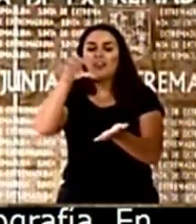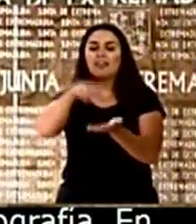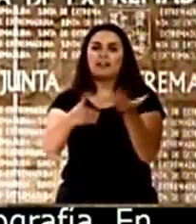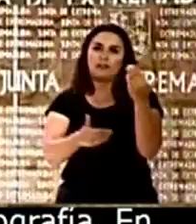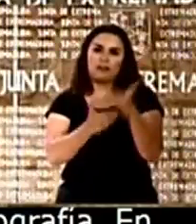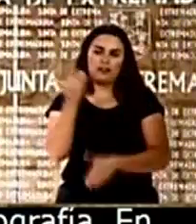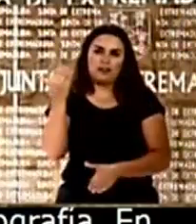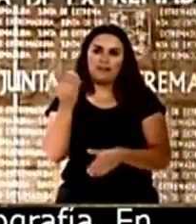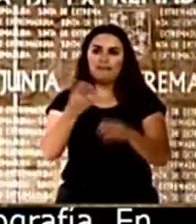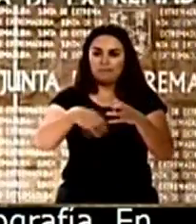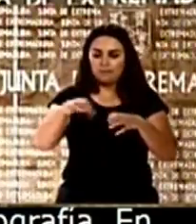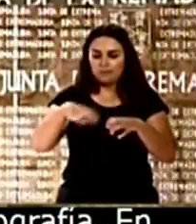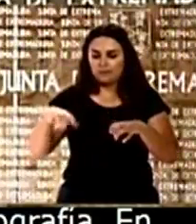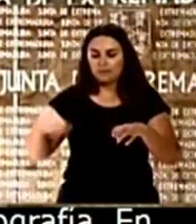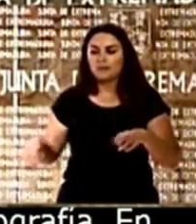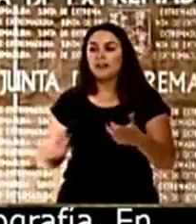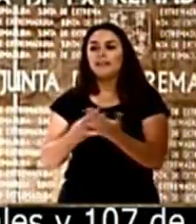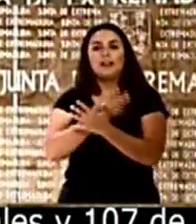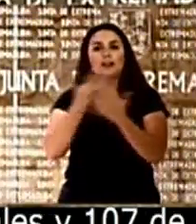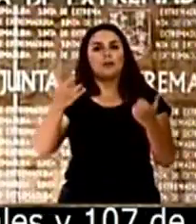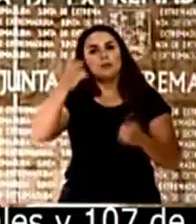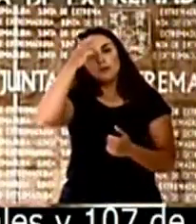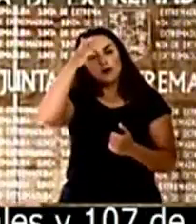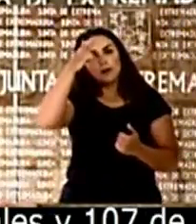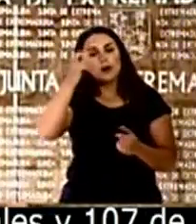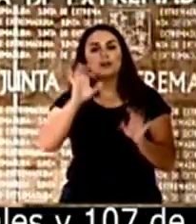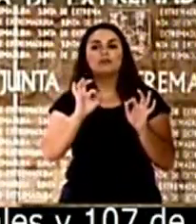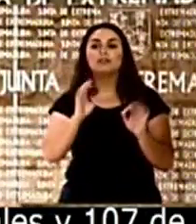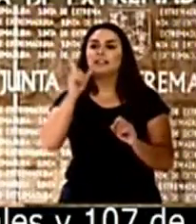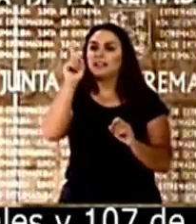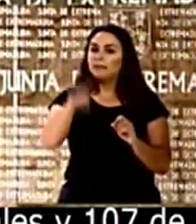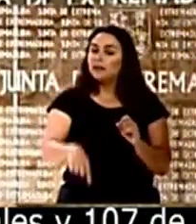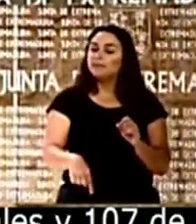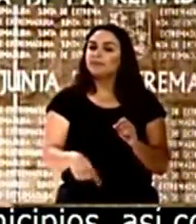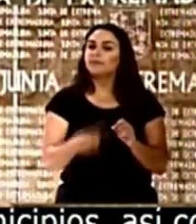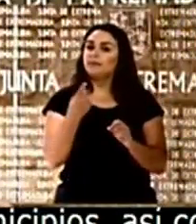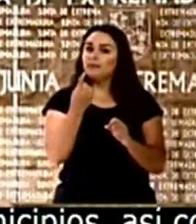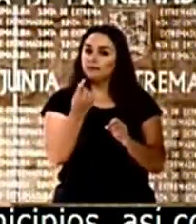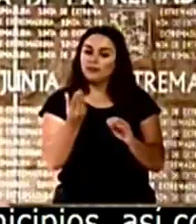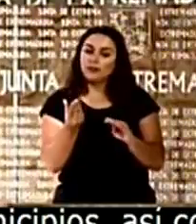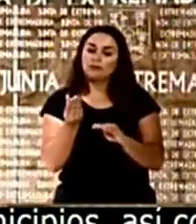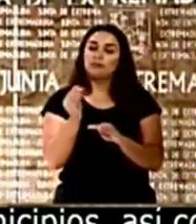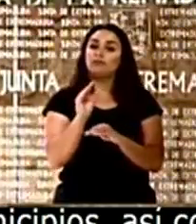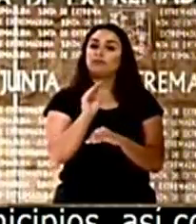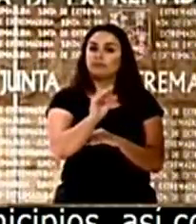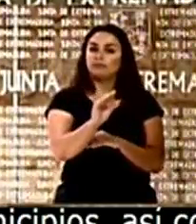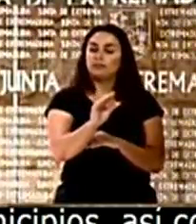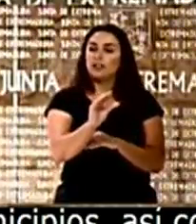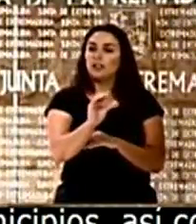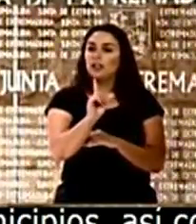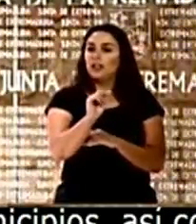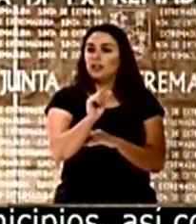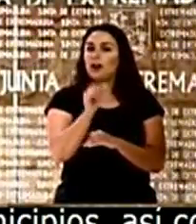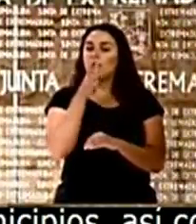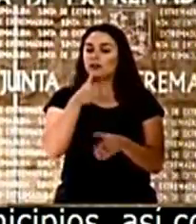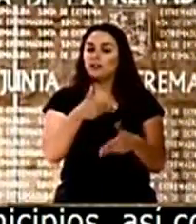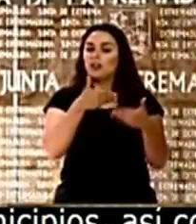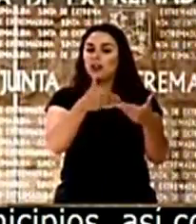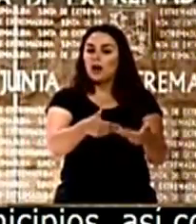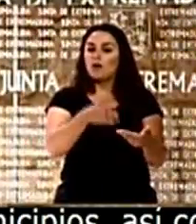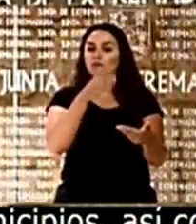El desglose de los 19 municipios, así como de la cantidad correspondiente y el importe que le pertenece